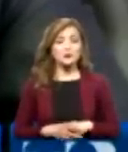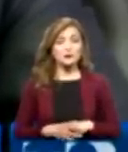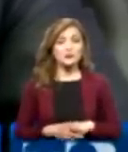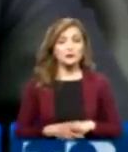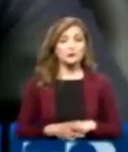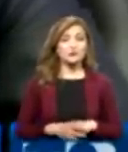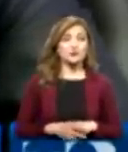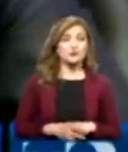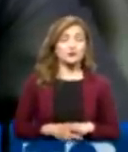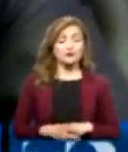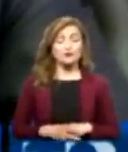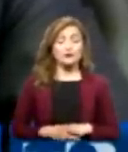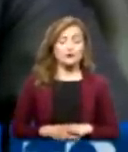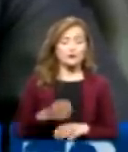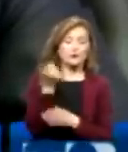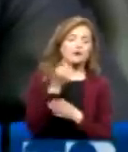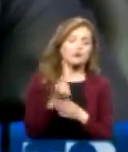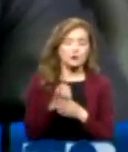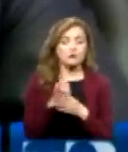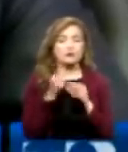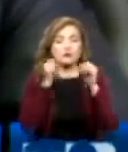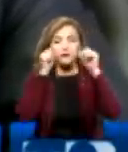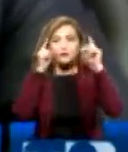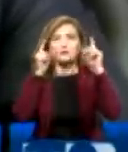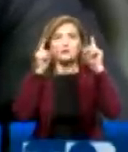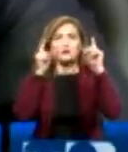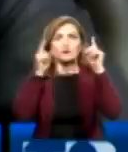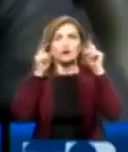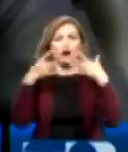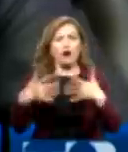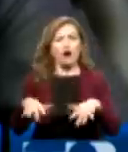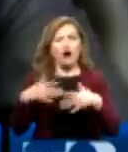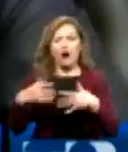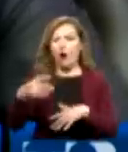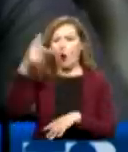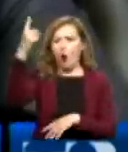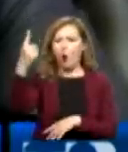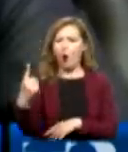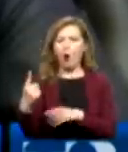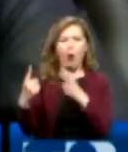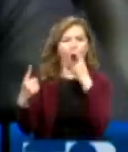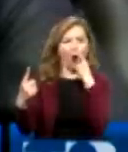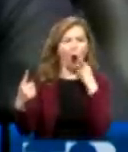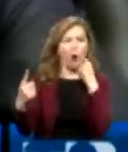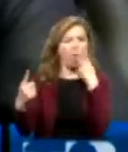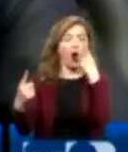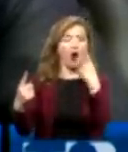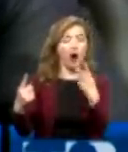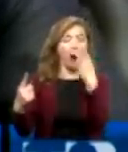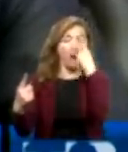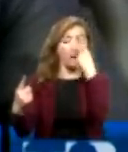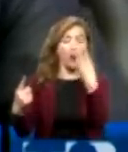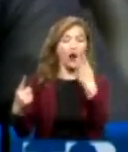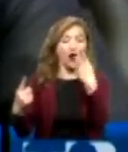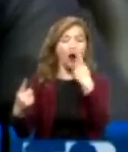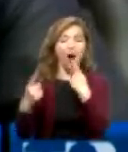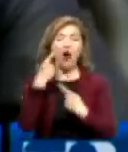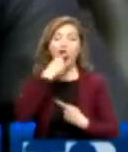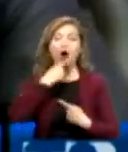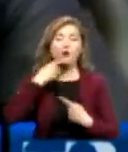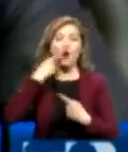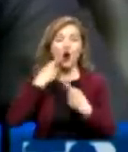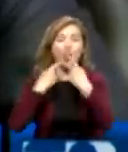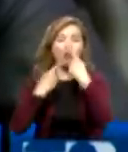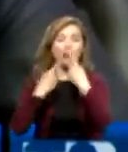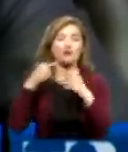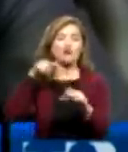sus sentidos cuando se encuentra con el miembro viril de uno de estos sujetos en su boca. Y adicionalmente,